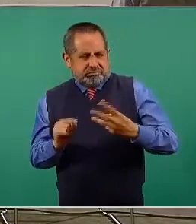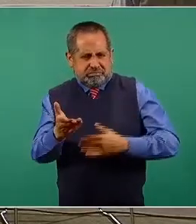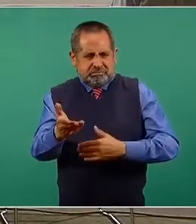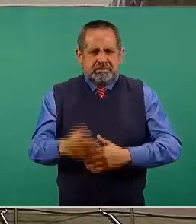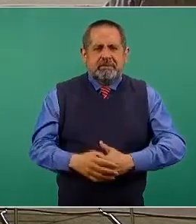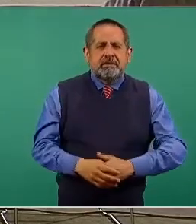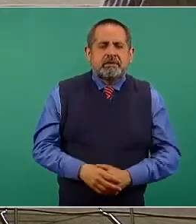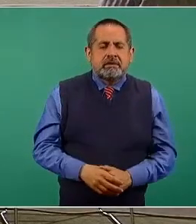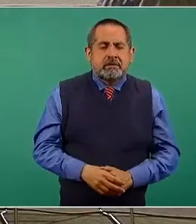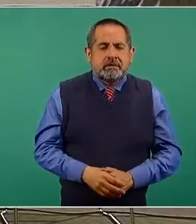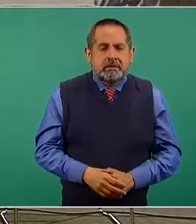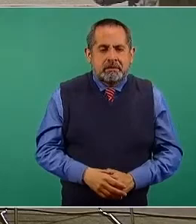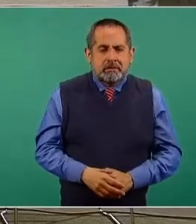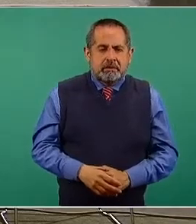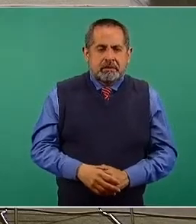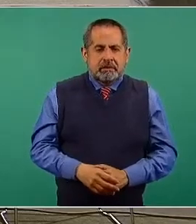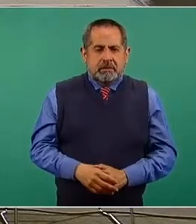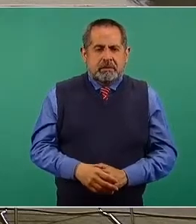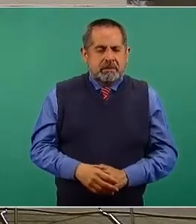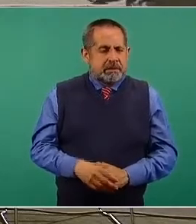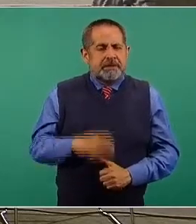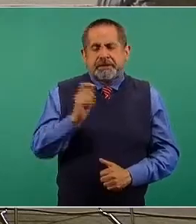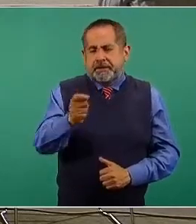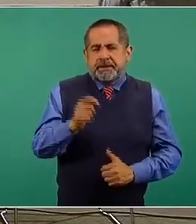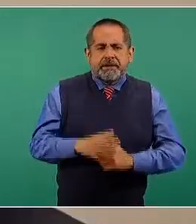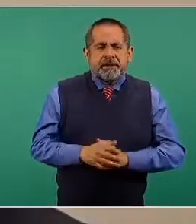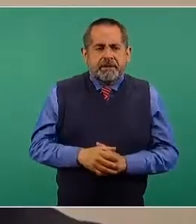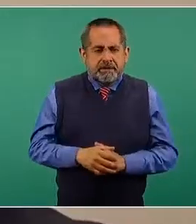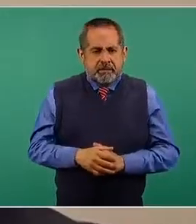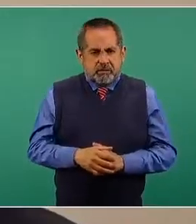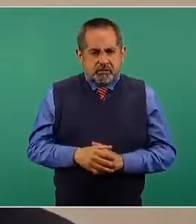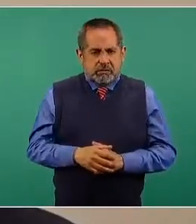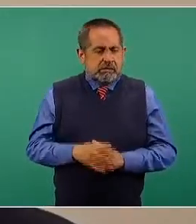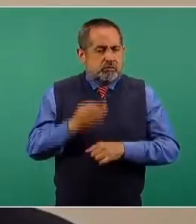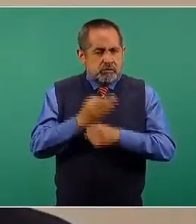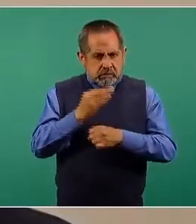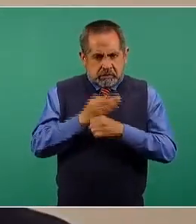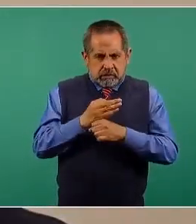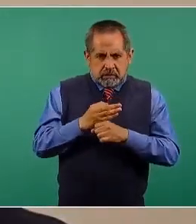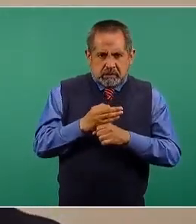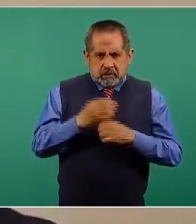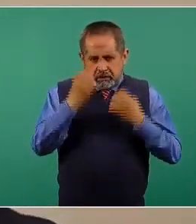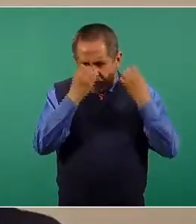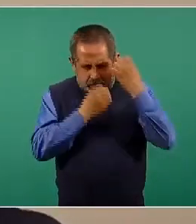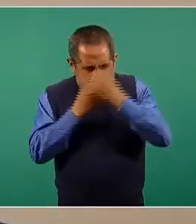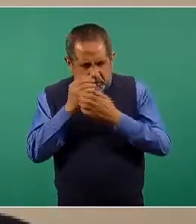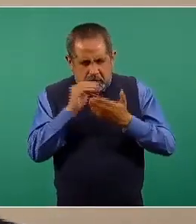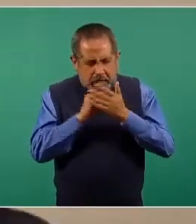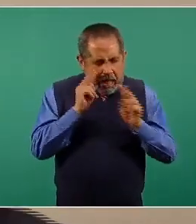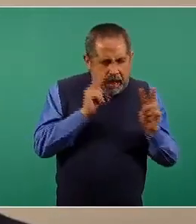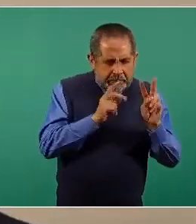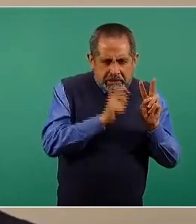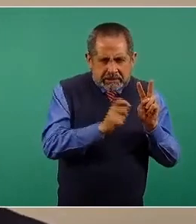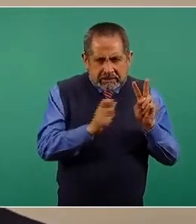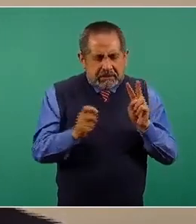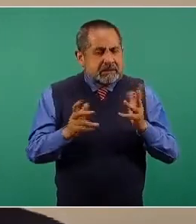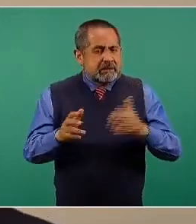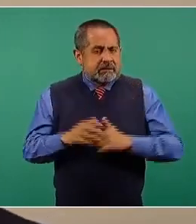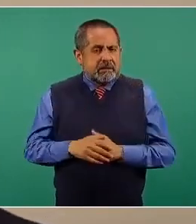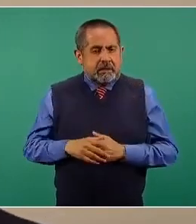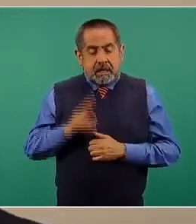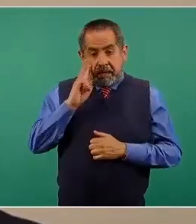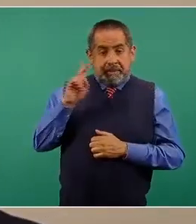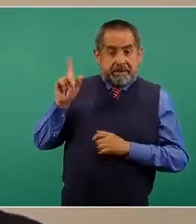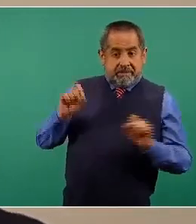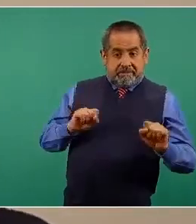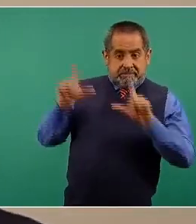Gracias. Sí, es algo precisamente que en este momento estamos todavía estudiando, estamos observando, porque si ustedes justo